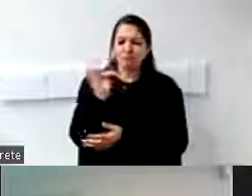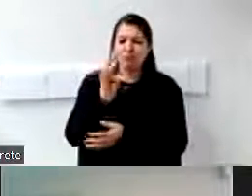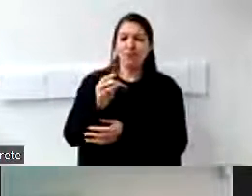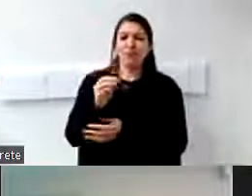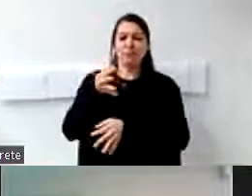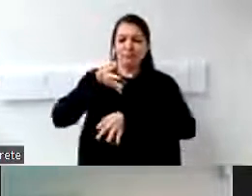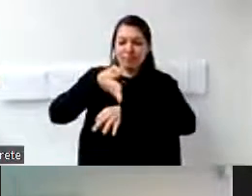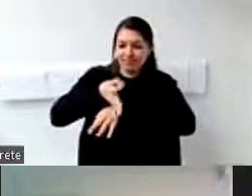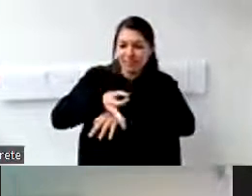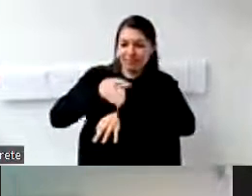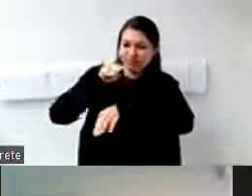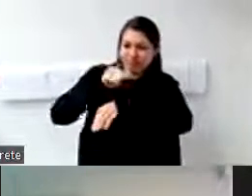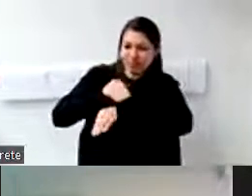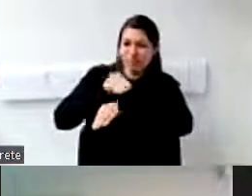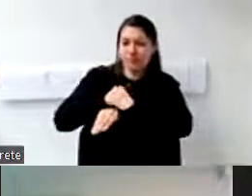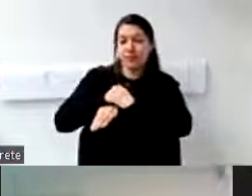sea en este tipo